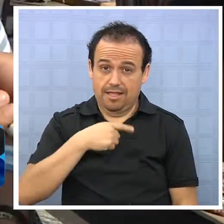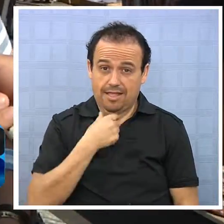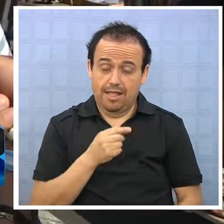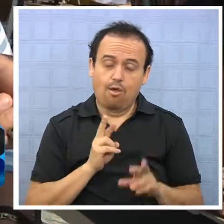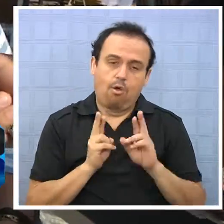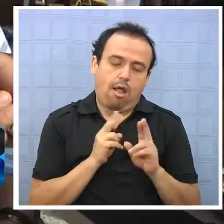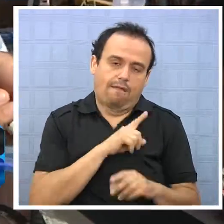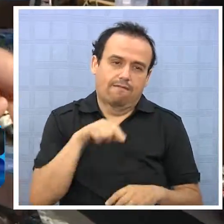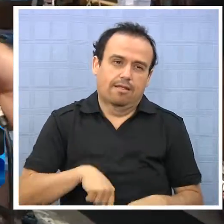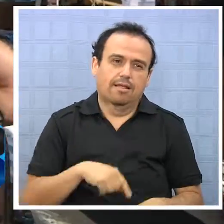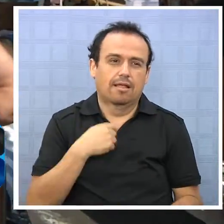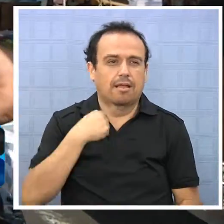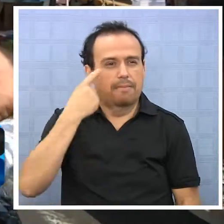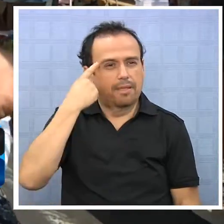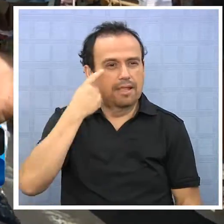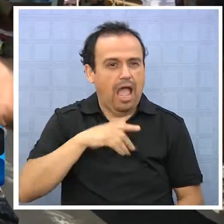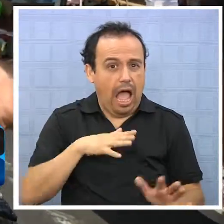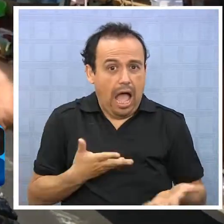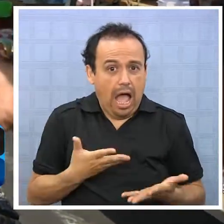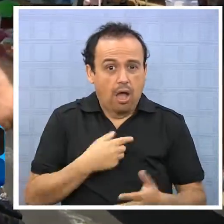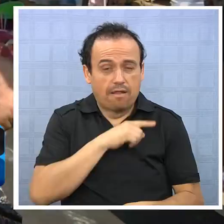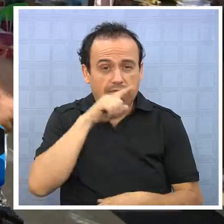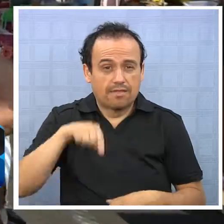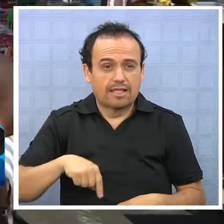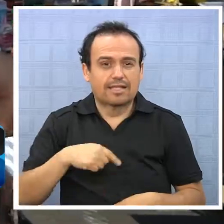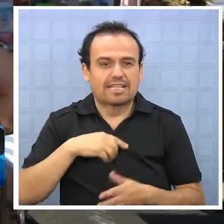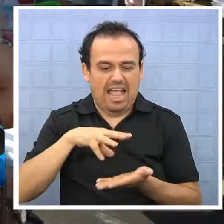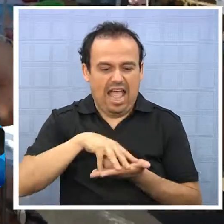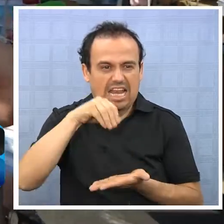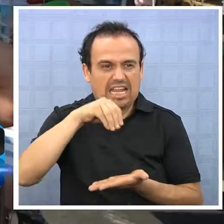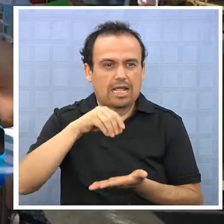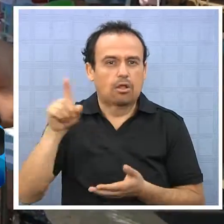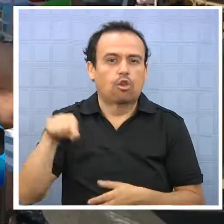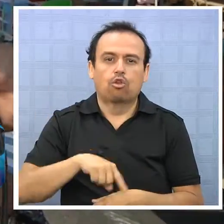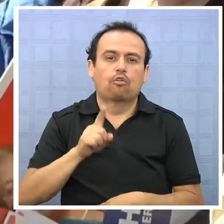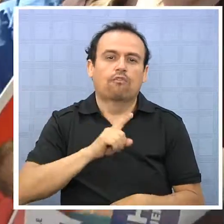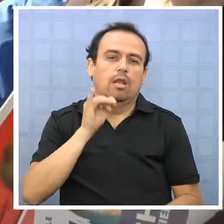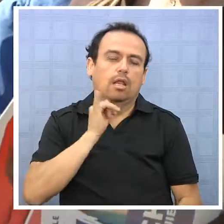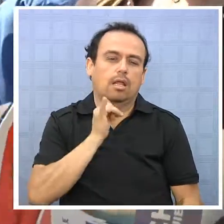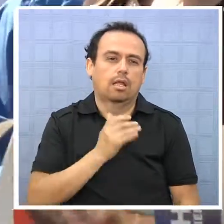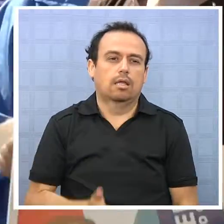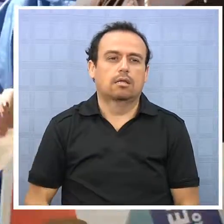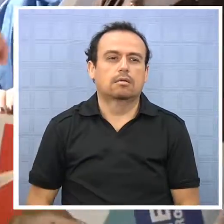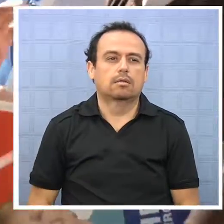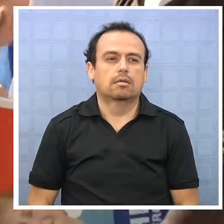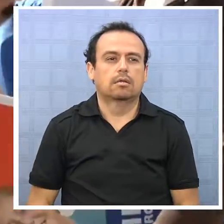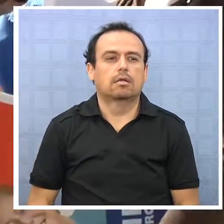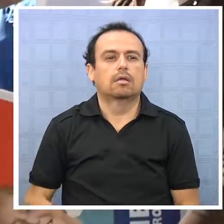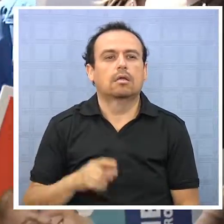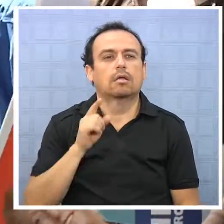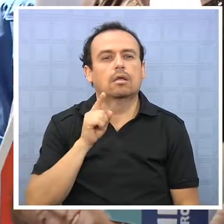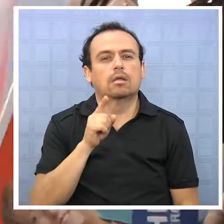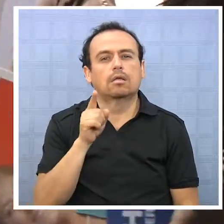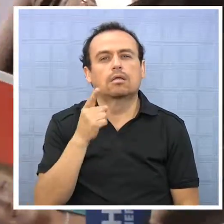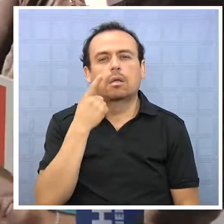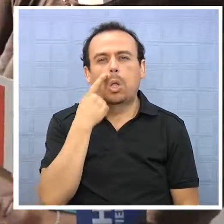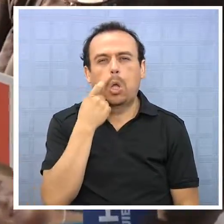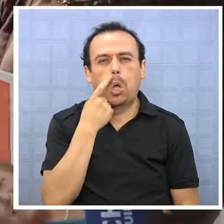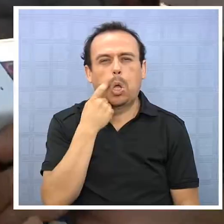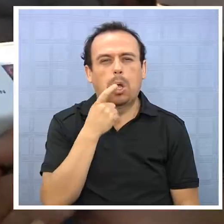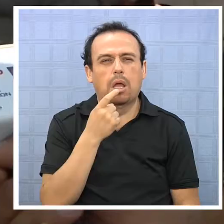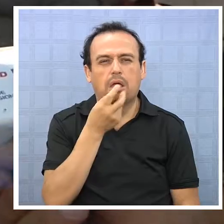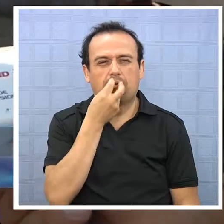paísa pensaba que podía haber venido Ahora cuando V no pas realmente el acto de ese poco hombre que le